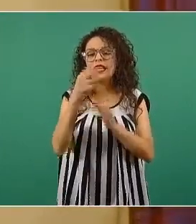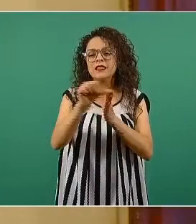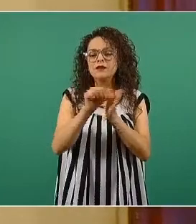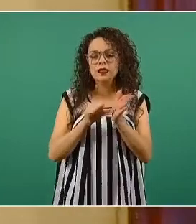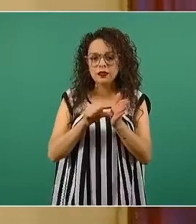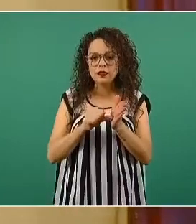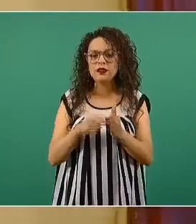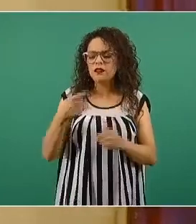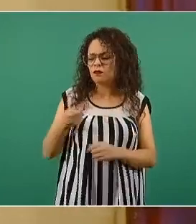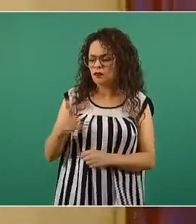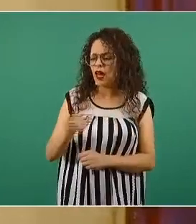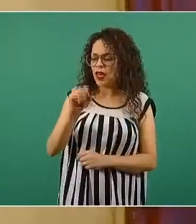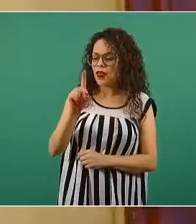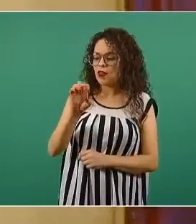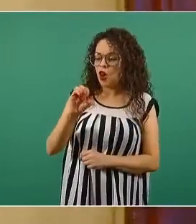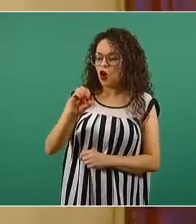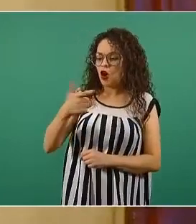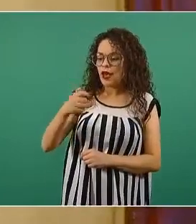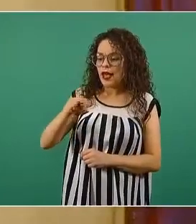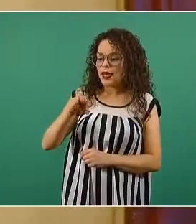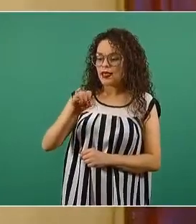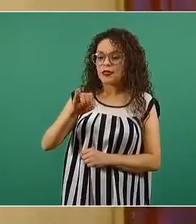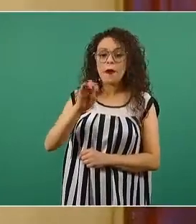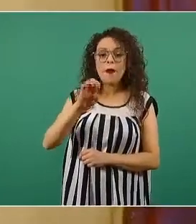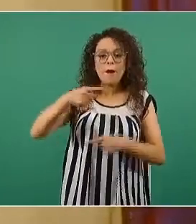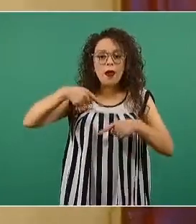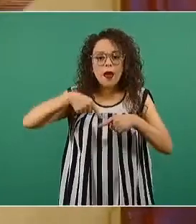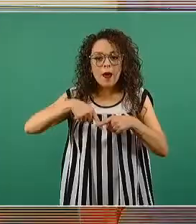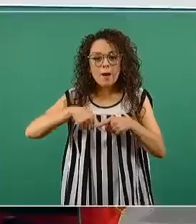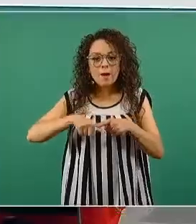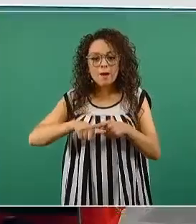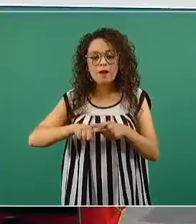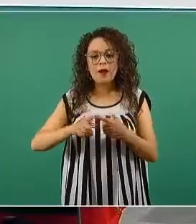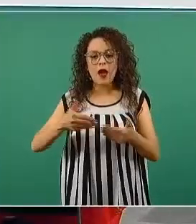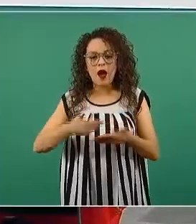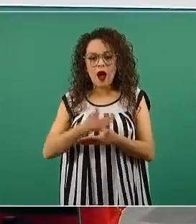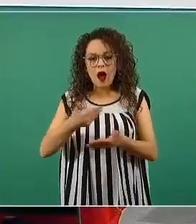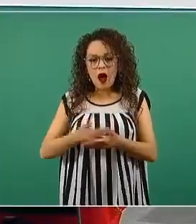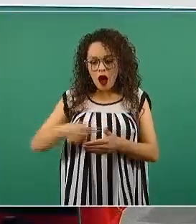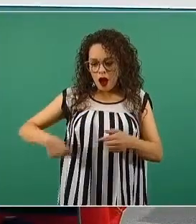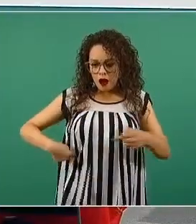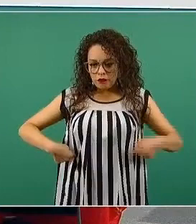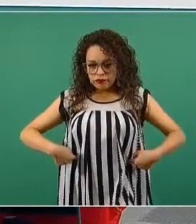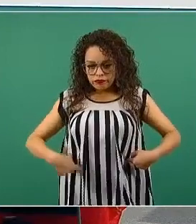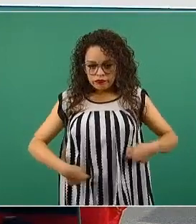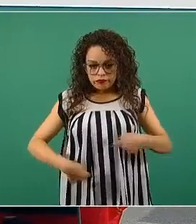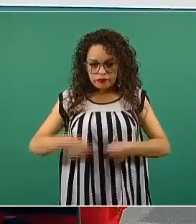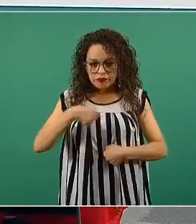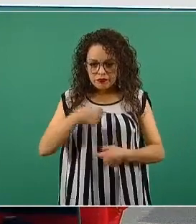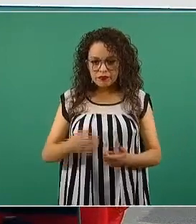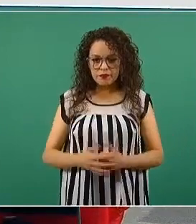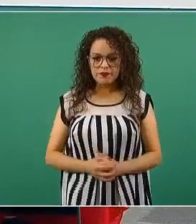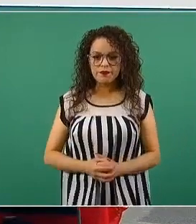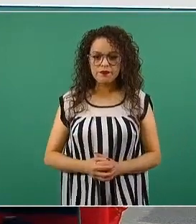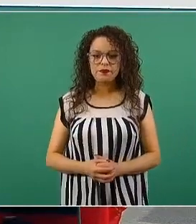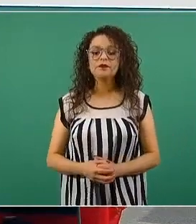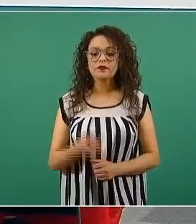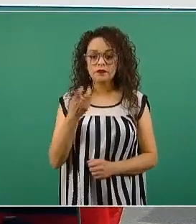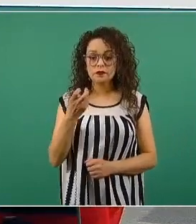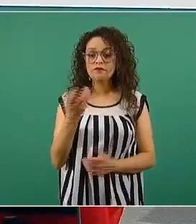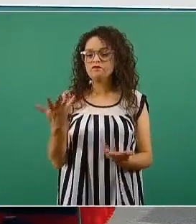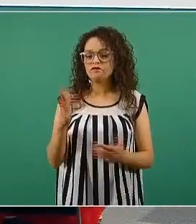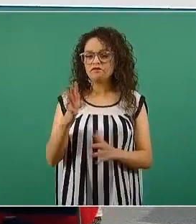cuando el bebé se está formando, sus órganos se están formando. Las malformaciones congénitas naturalmente ocurren en un